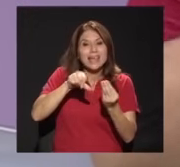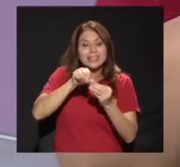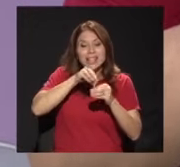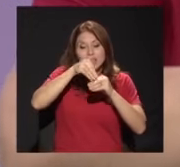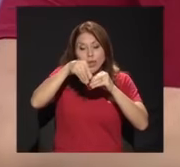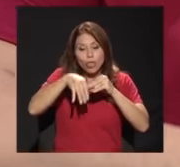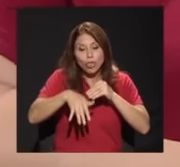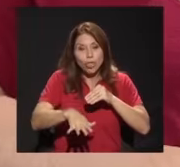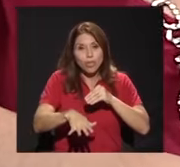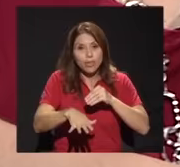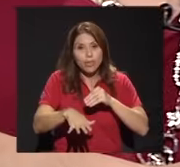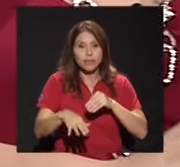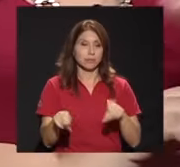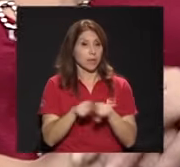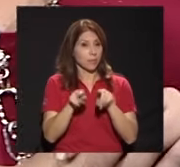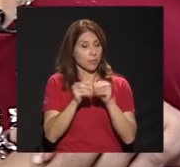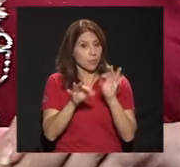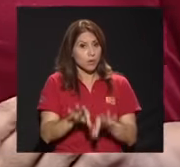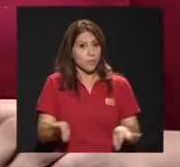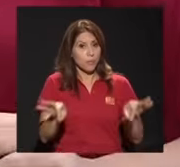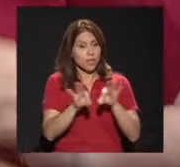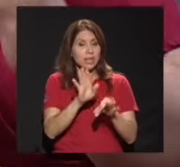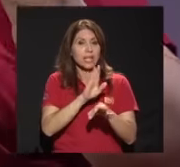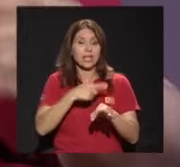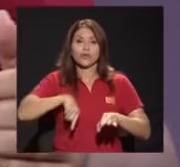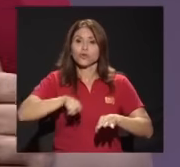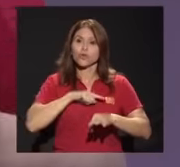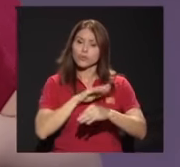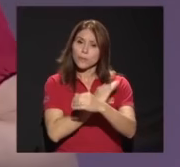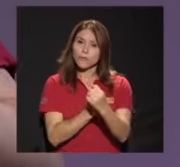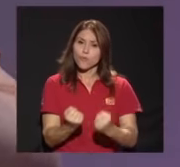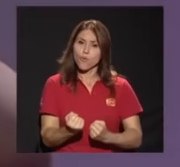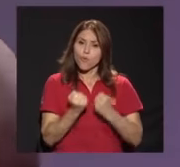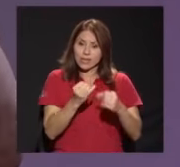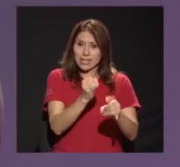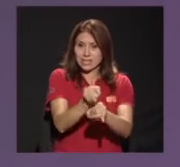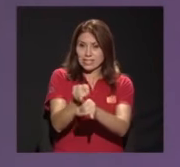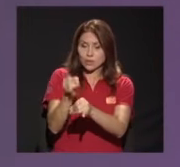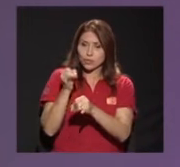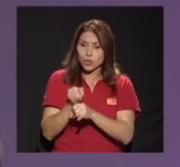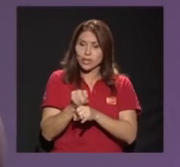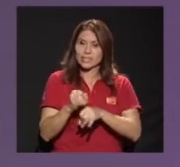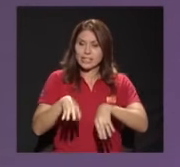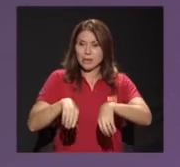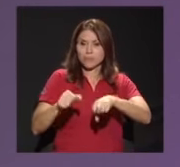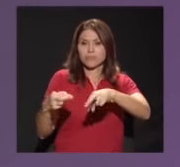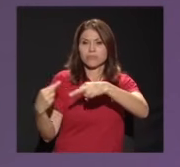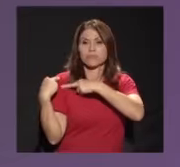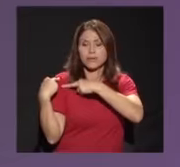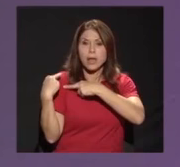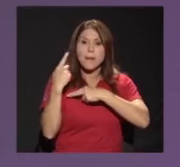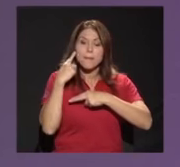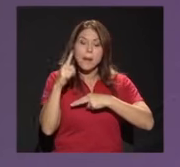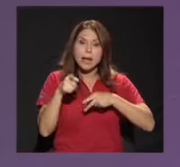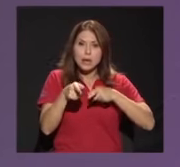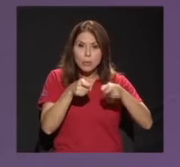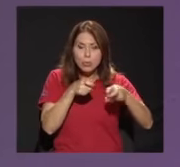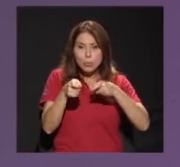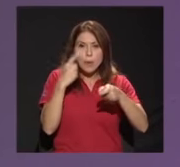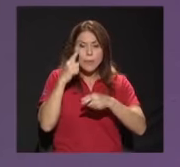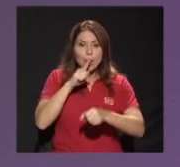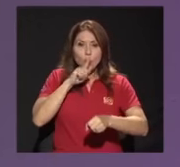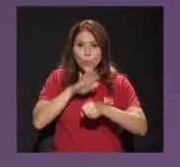institucionalidad que se va a encargar de atender estas cosas, ¿verdad?, de evitar que se contamine o por lo menos supervisar y hacer cumplir la ley,